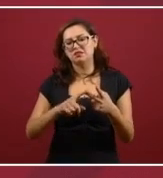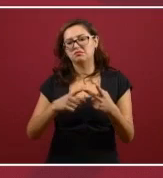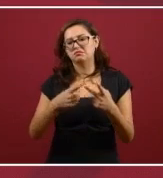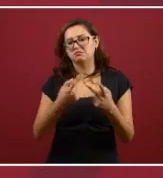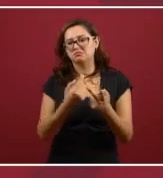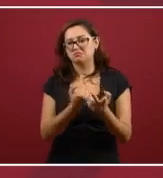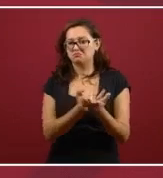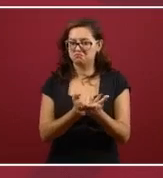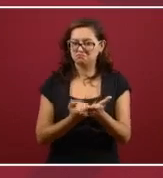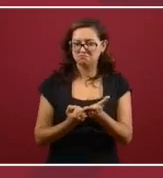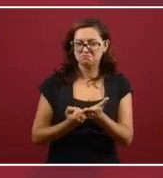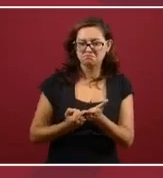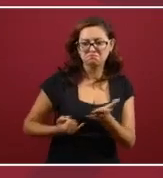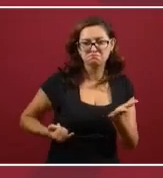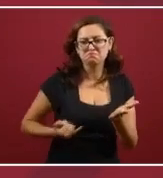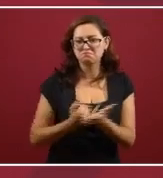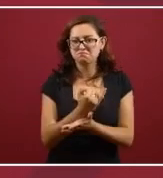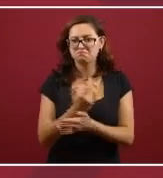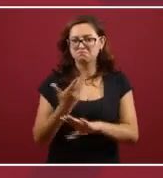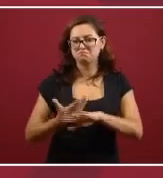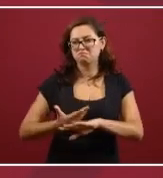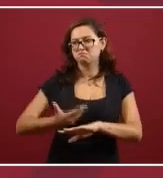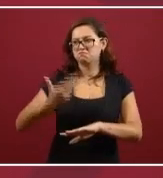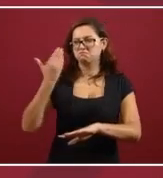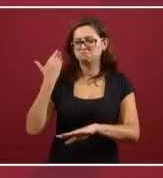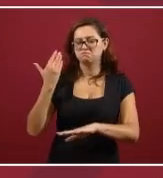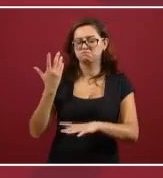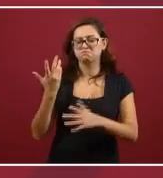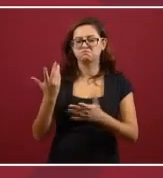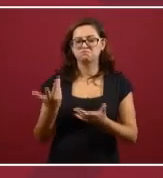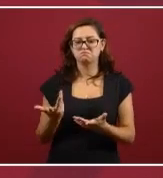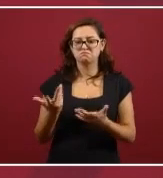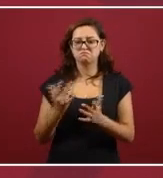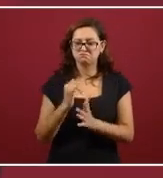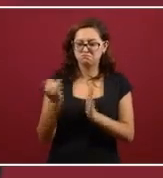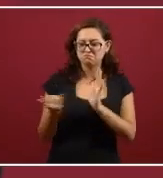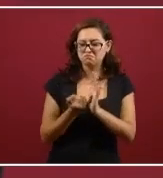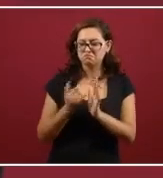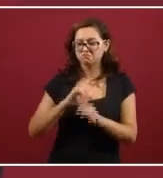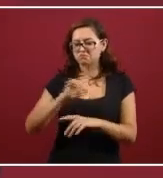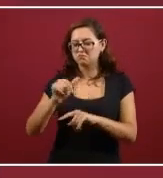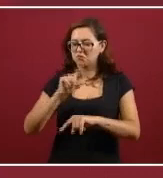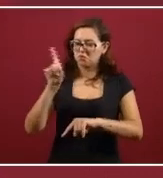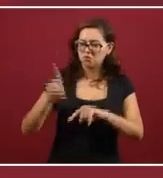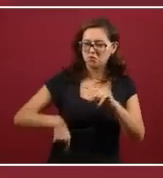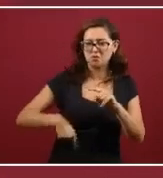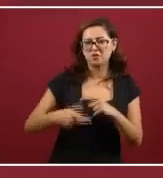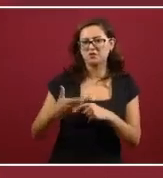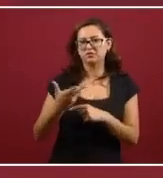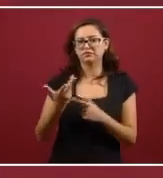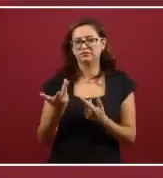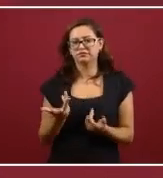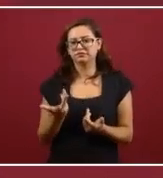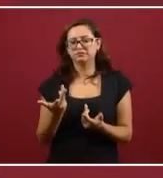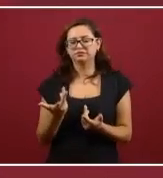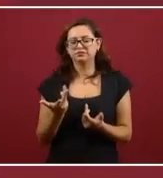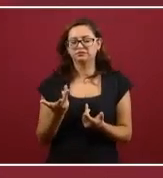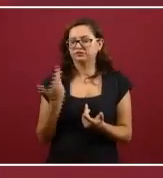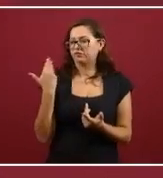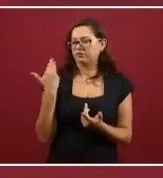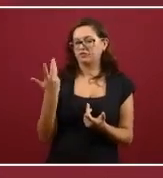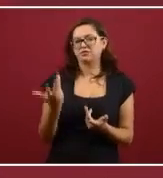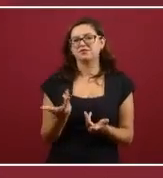decisión que habían tomado de establecer aranceles hace algún tiempo por